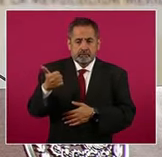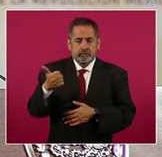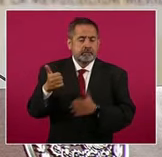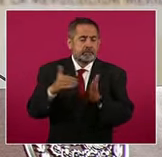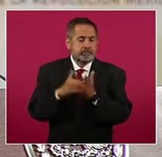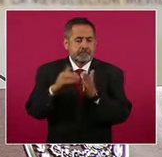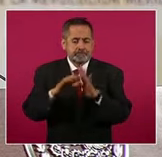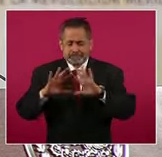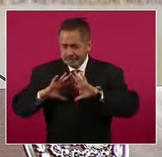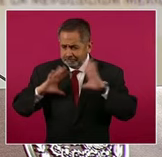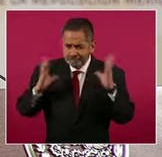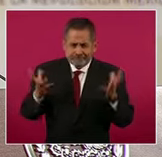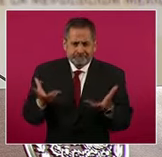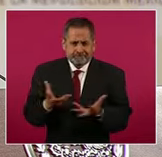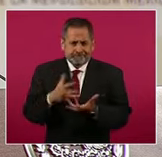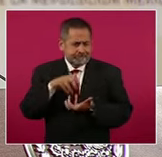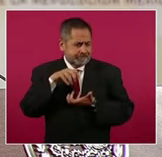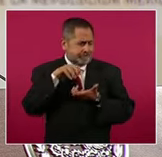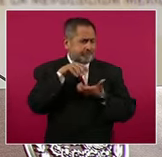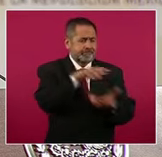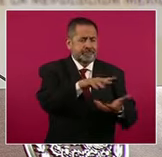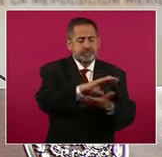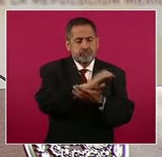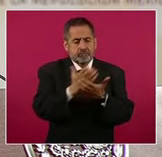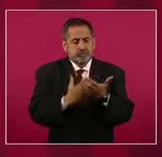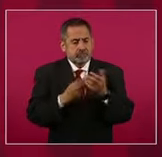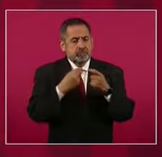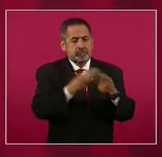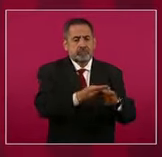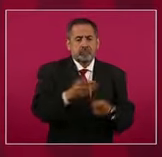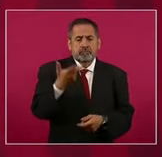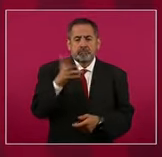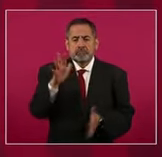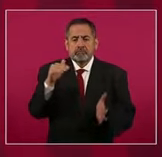1,246. Para hacer un total en estos años de